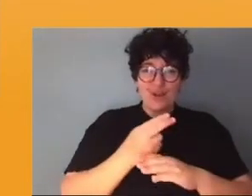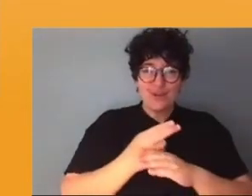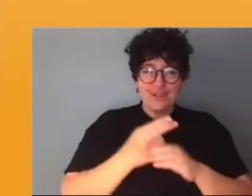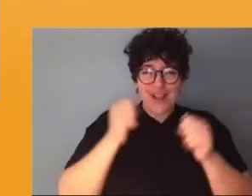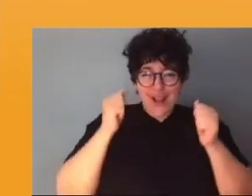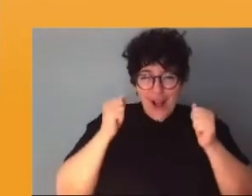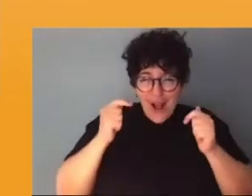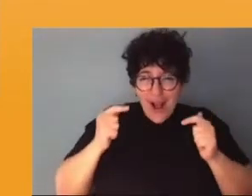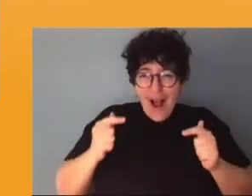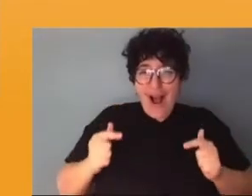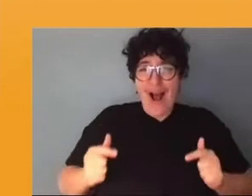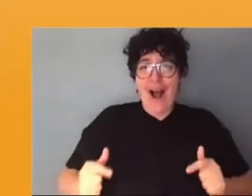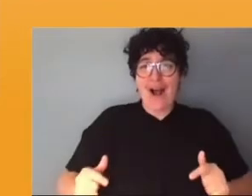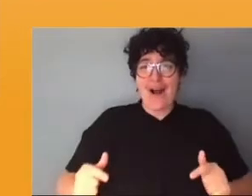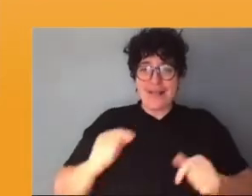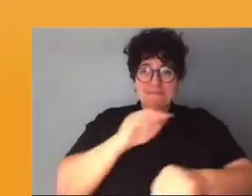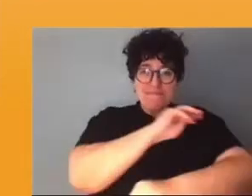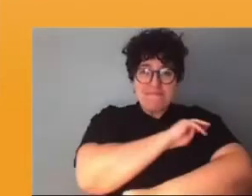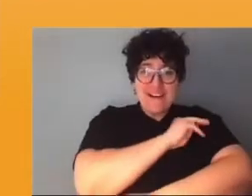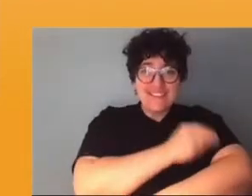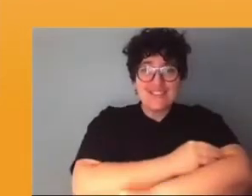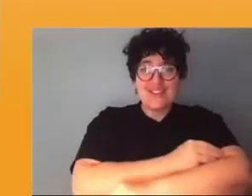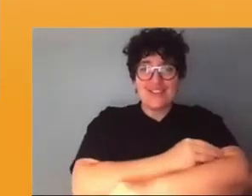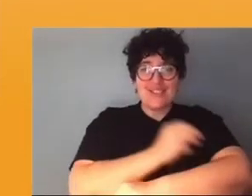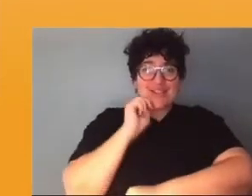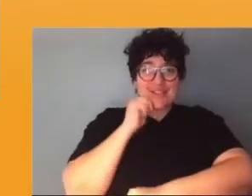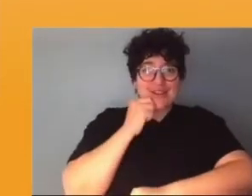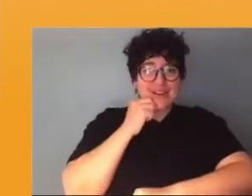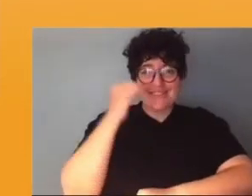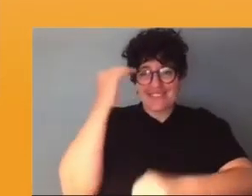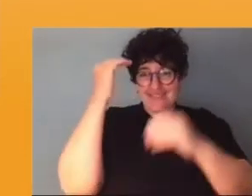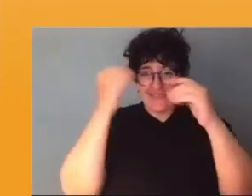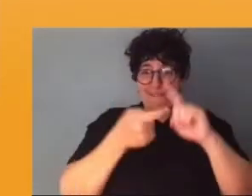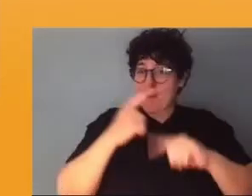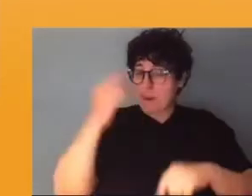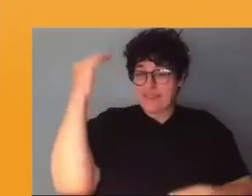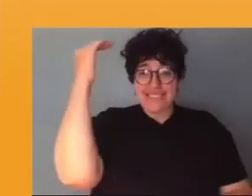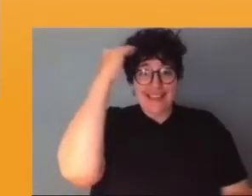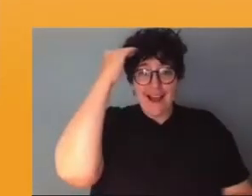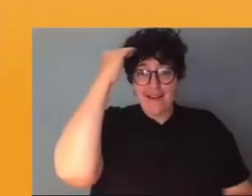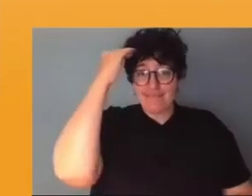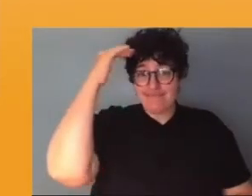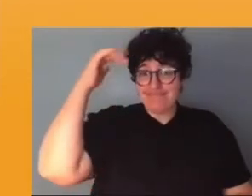cabeza hasta el punto del pie. Cada vez